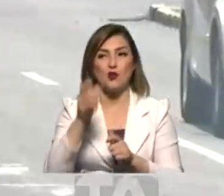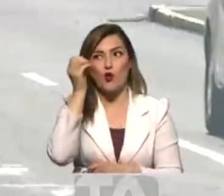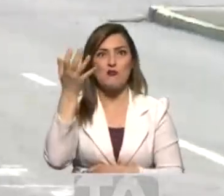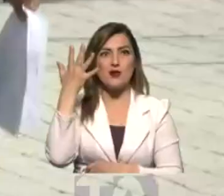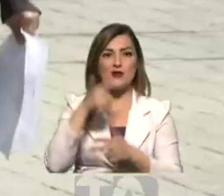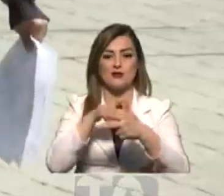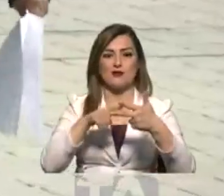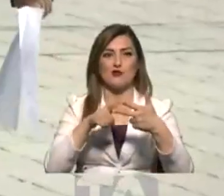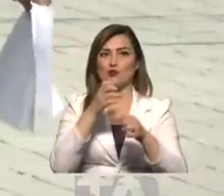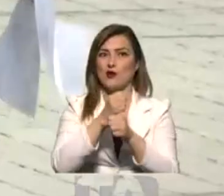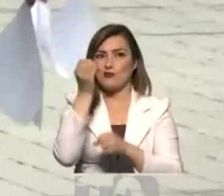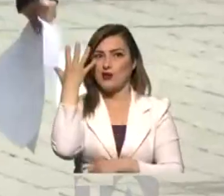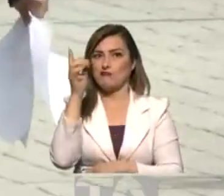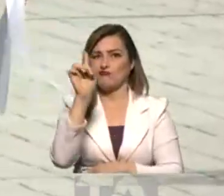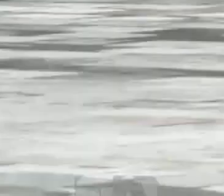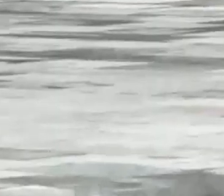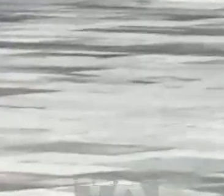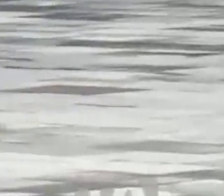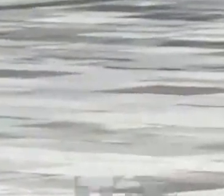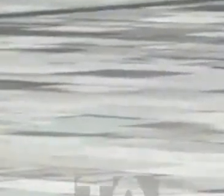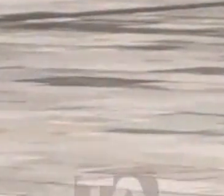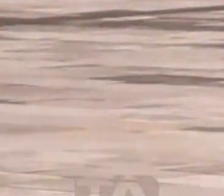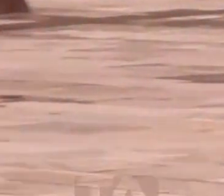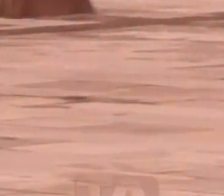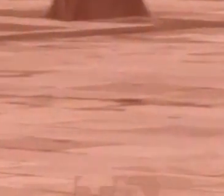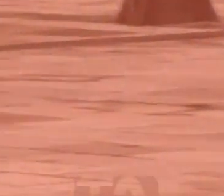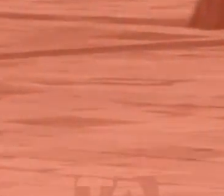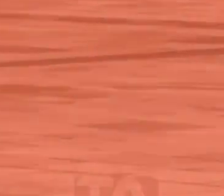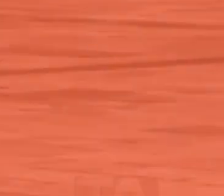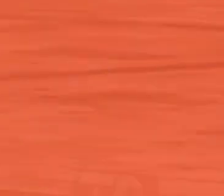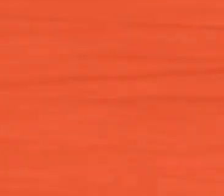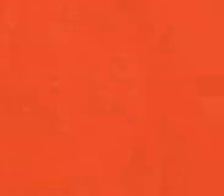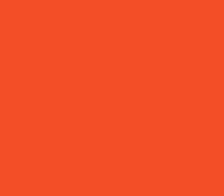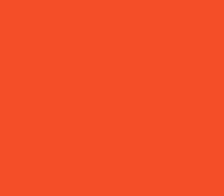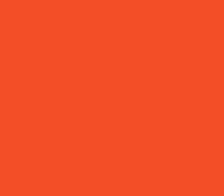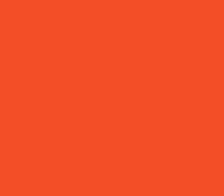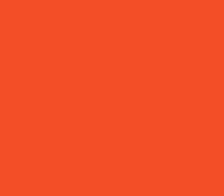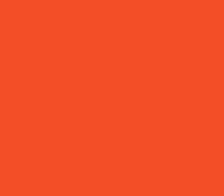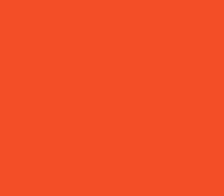olvidar las medidas de bioseguridad. En Quito, María Gracia Costa, 24 horas.